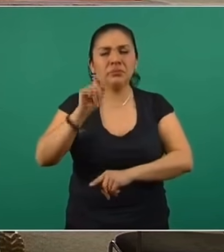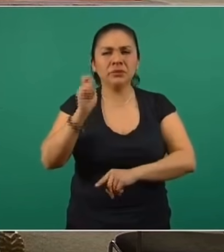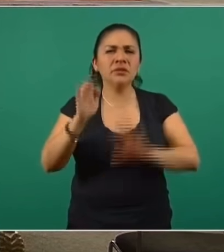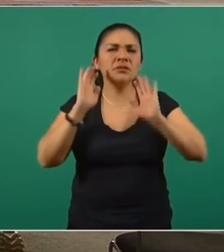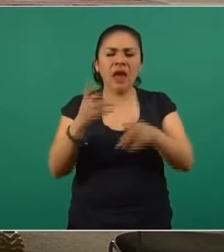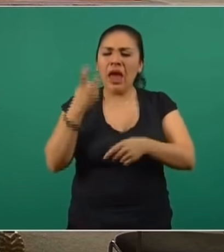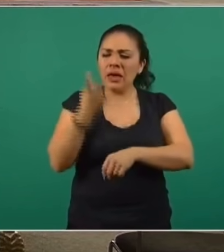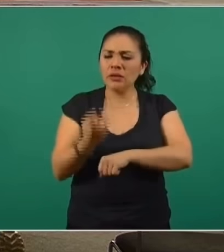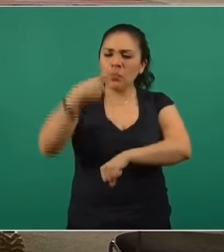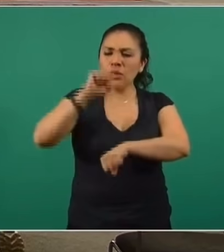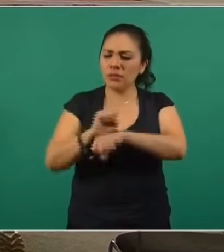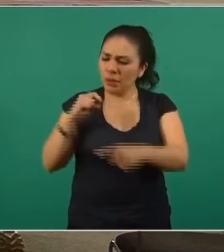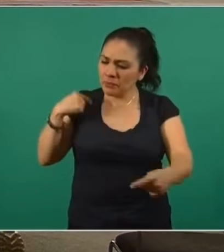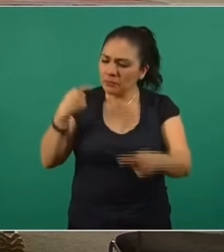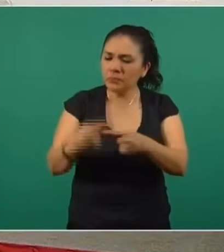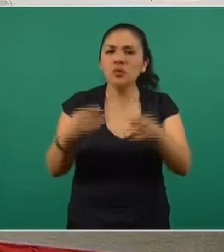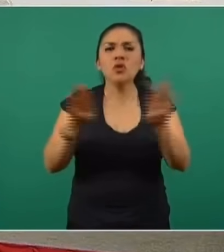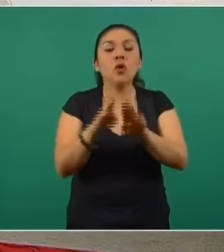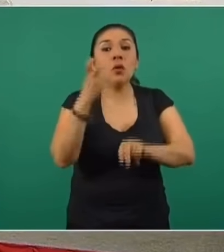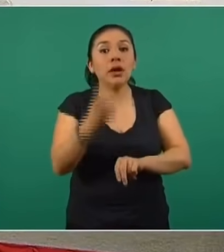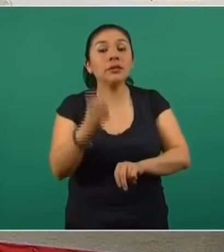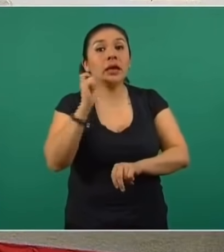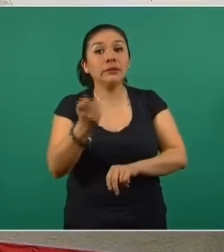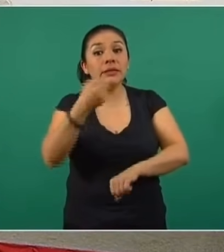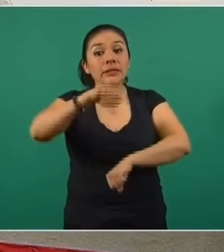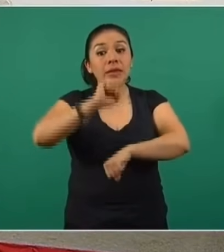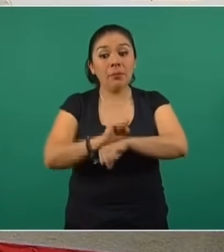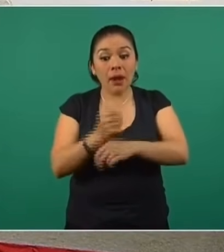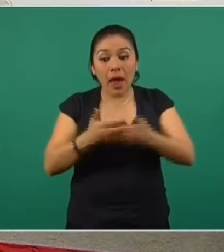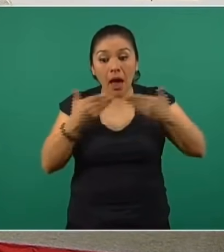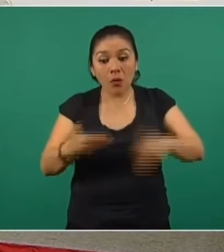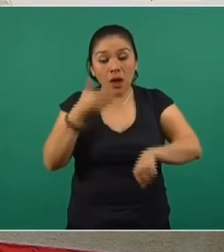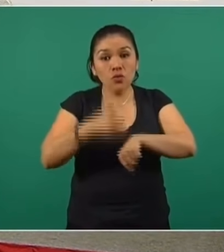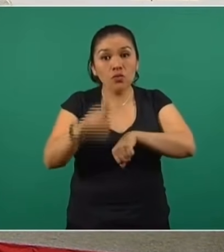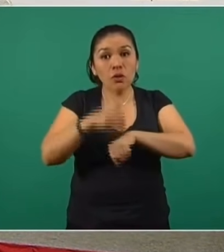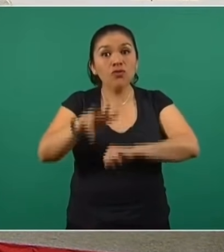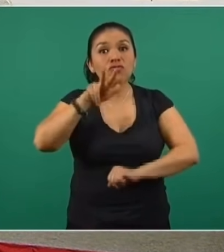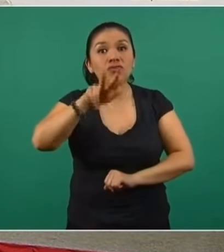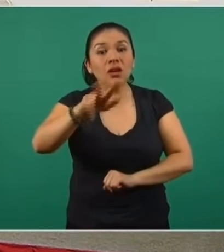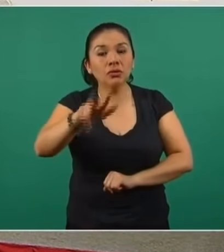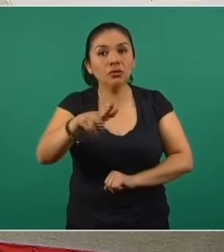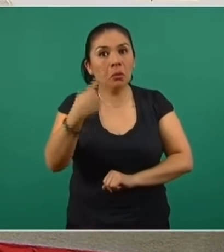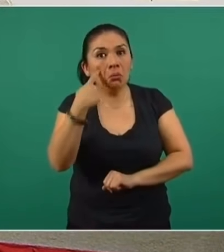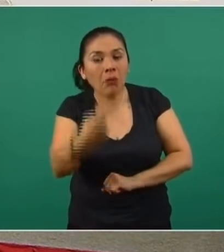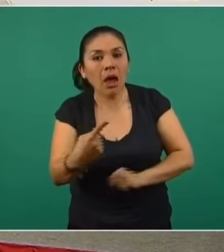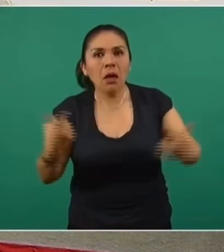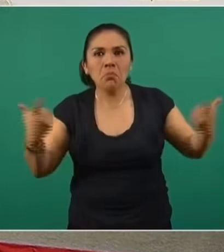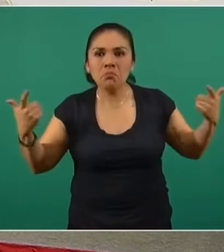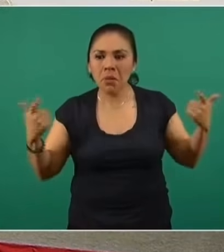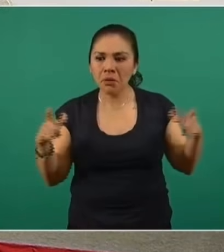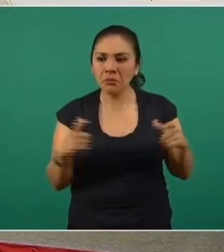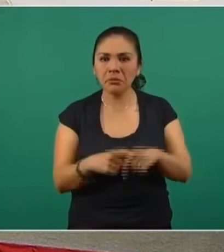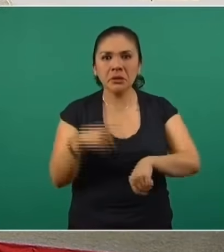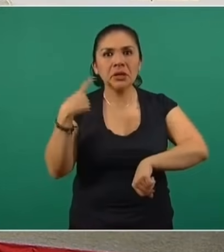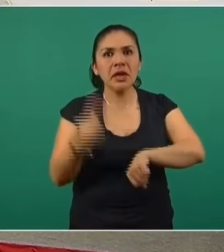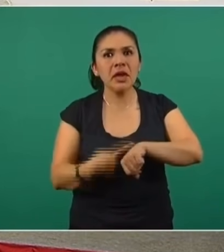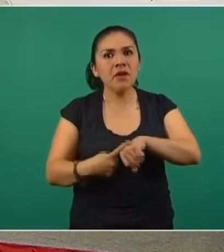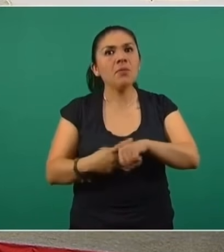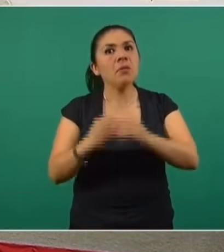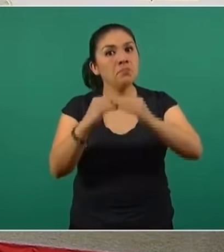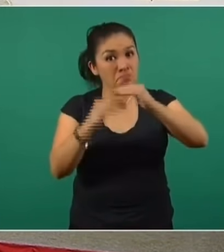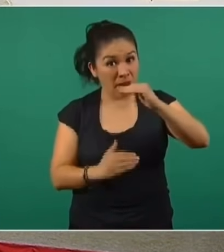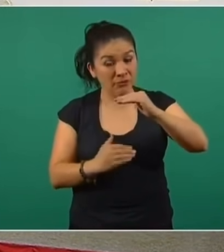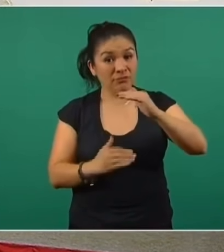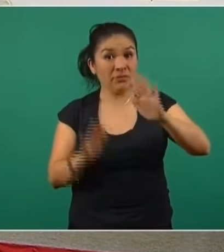semana, cómo esta se convierte en la semana número 18 de reducción de la epidemia. Semana 18,